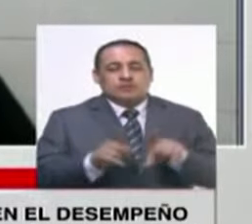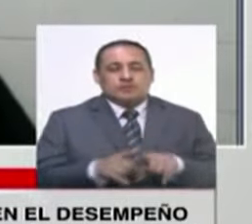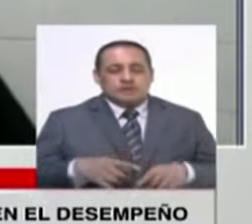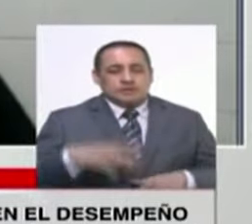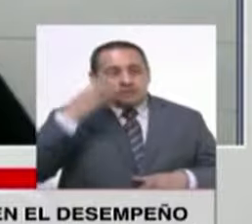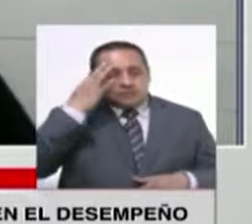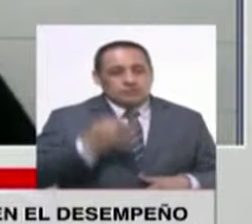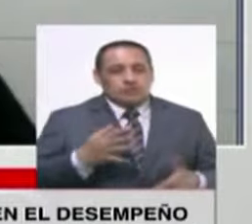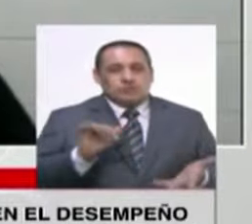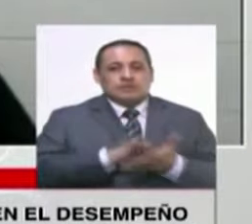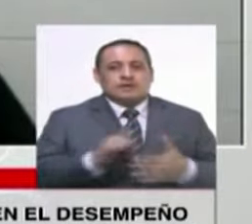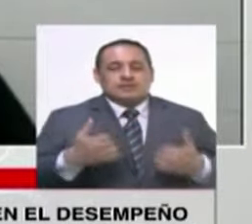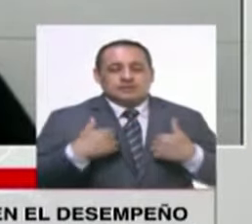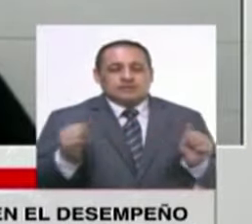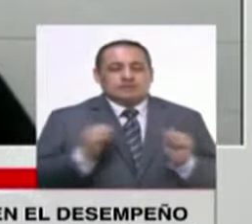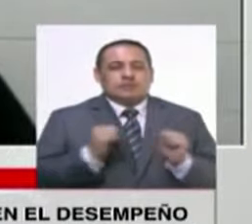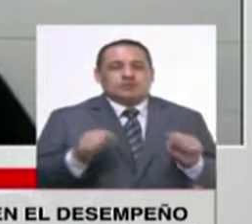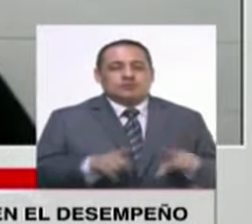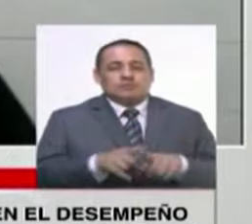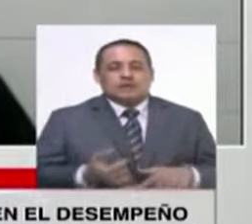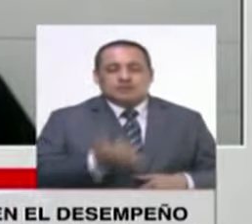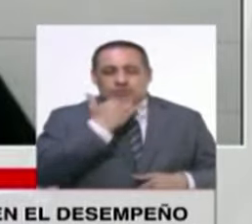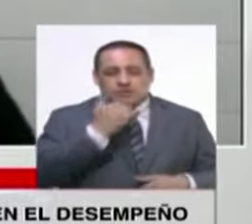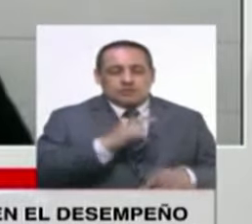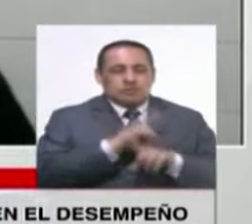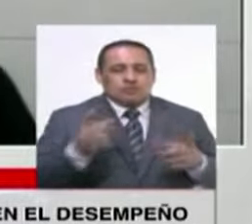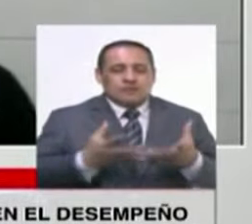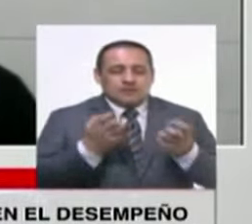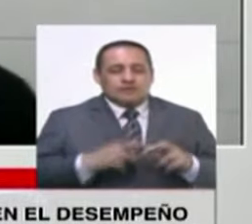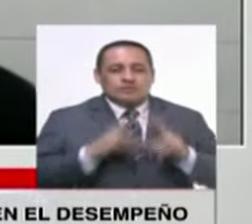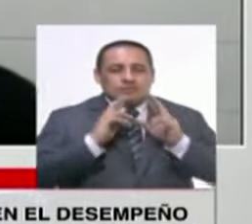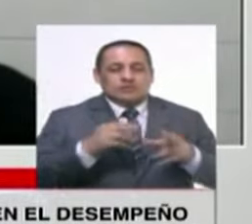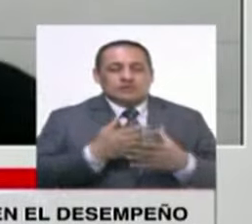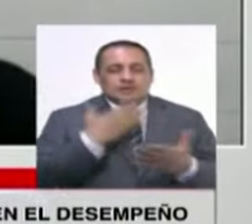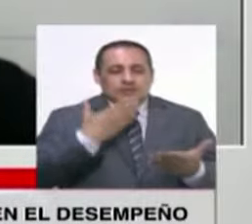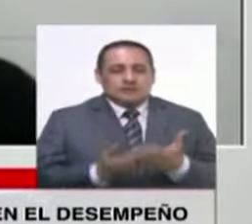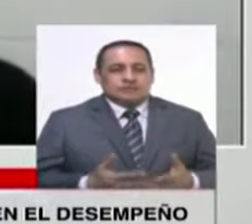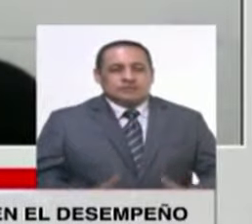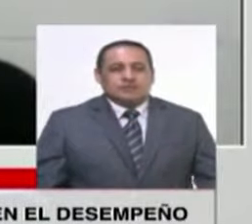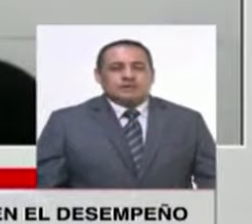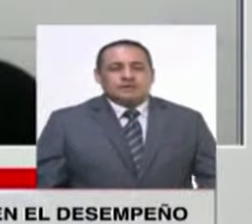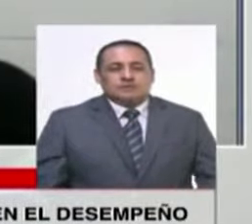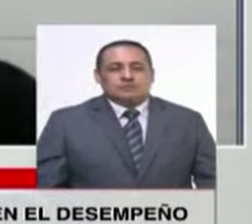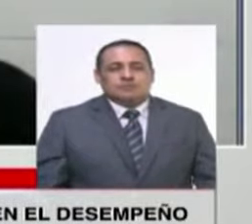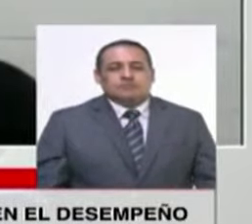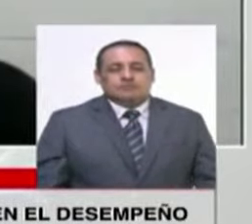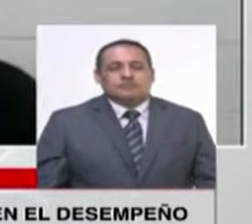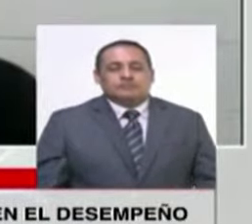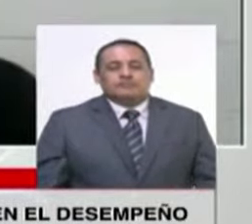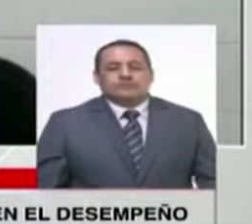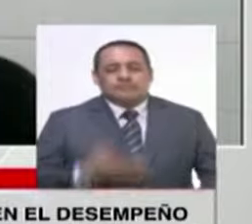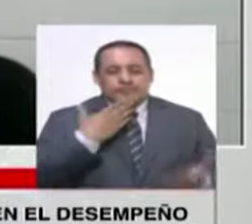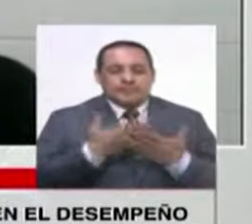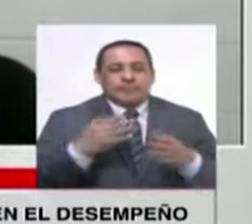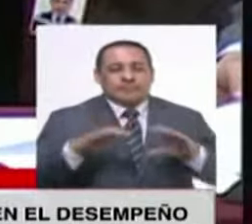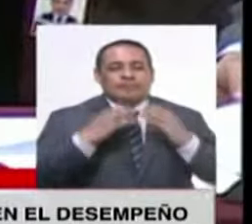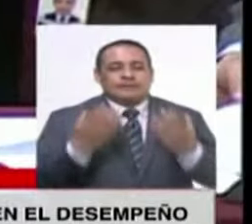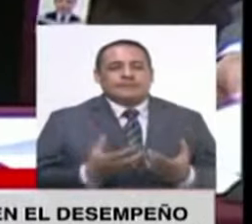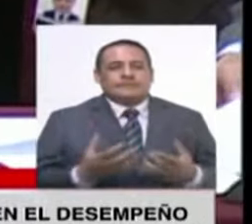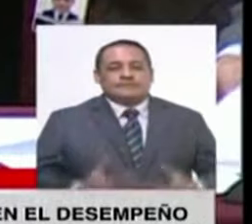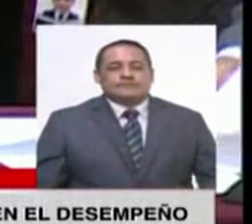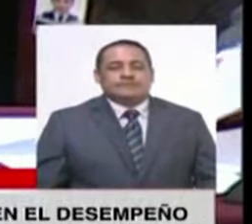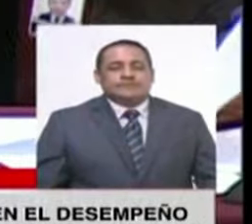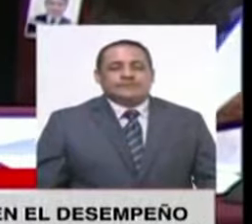seguramente tiene temor de equivocarse y por eso no quiere responder. Gracias, presidente. Gracias, señor